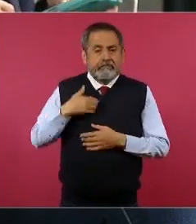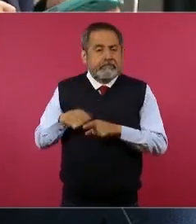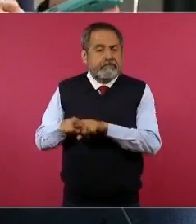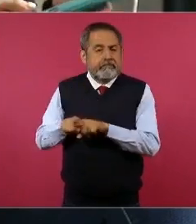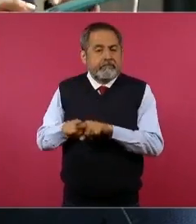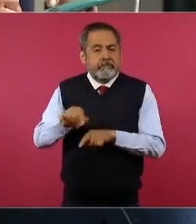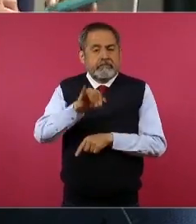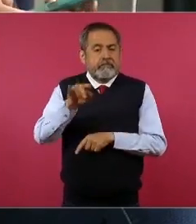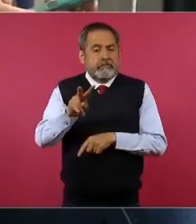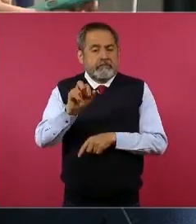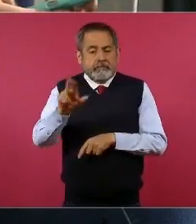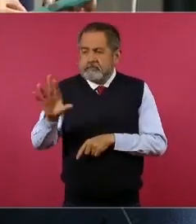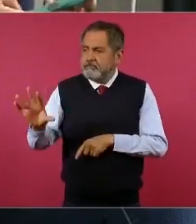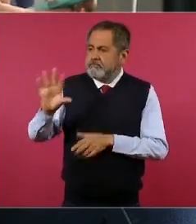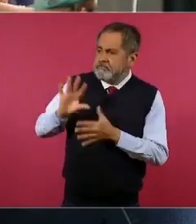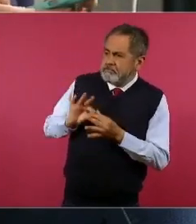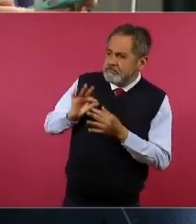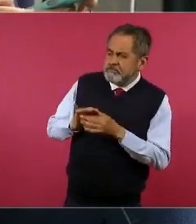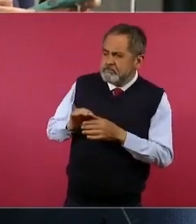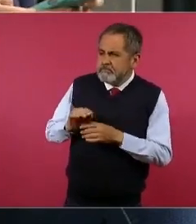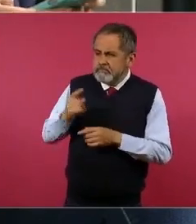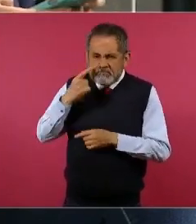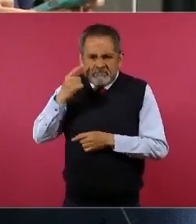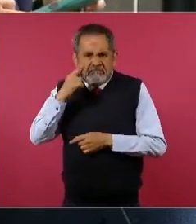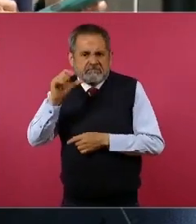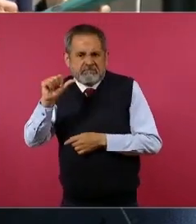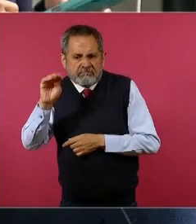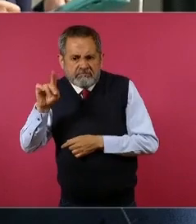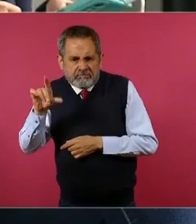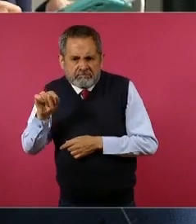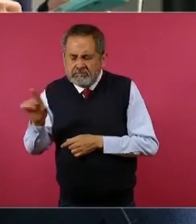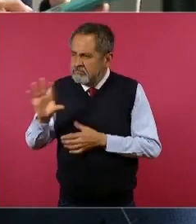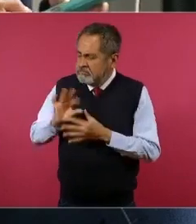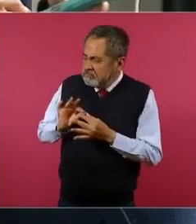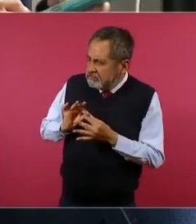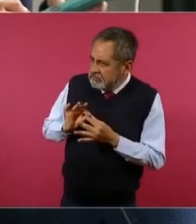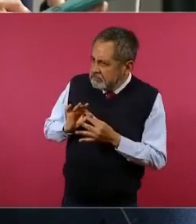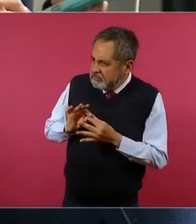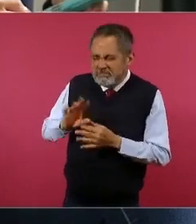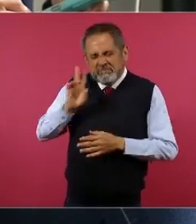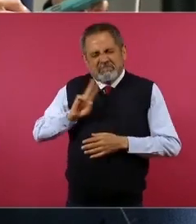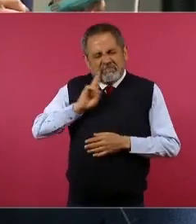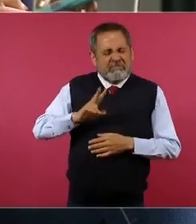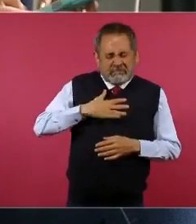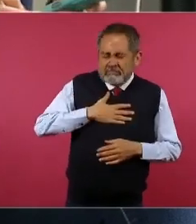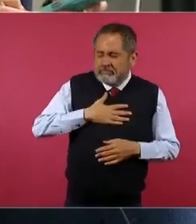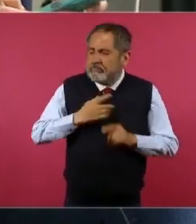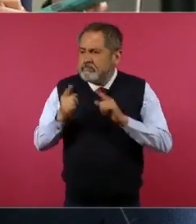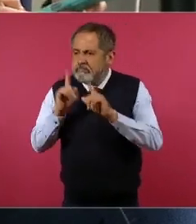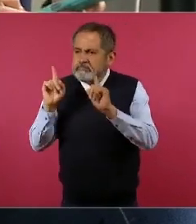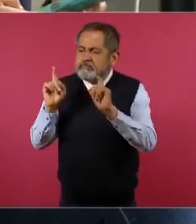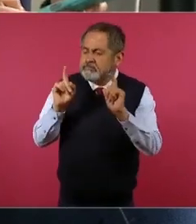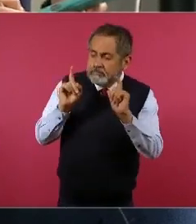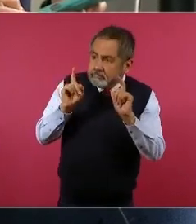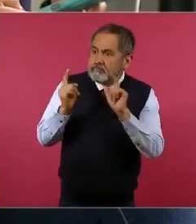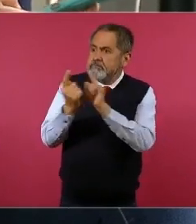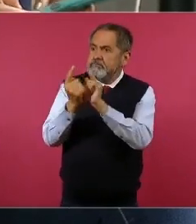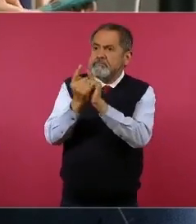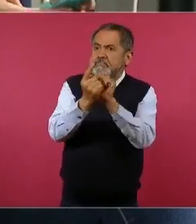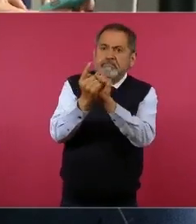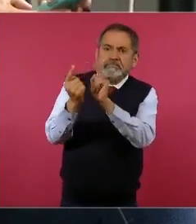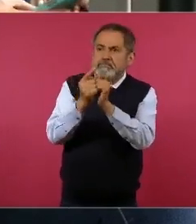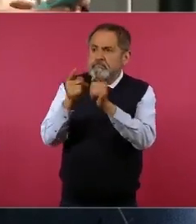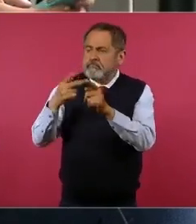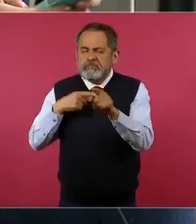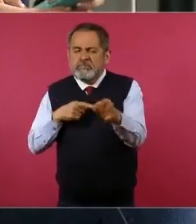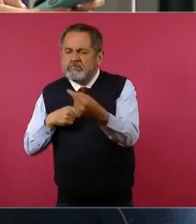Javier me habló de usted. Por curiosidad salí a las calles con cámara en mano a conocerlo a través de la gente, porque es a través